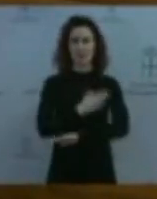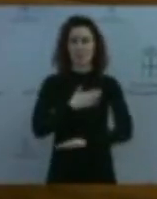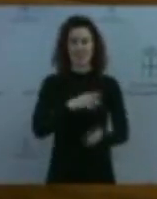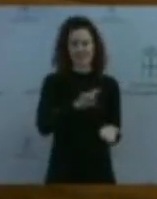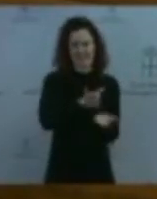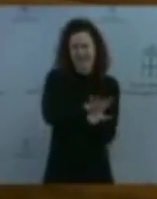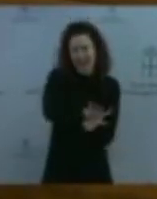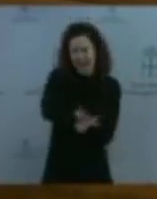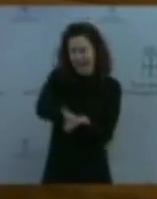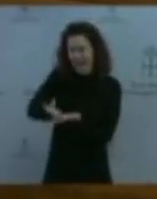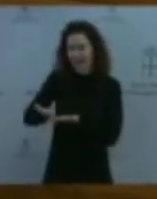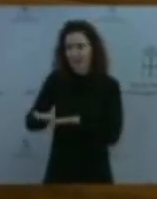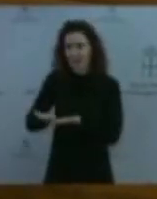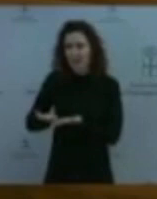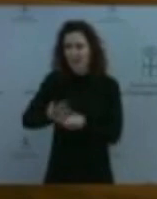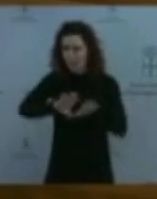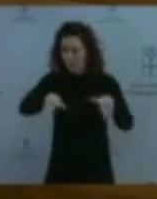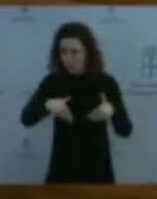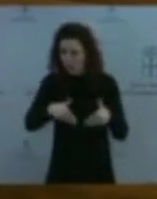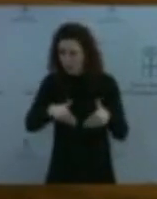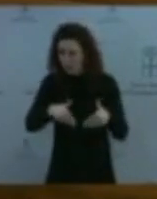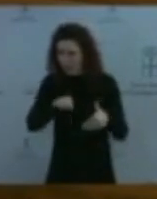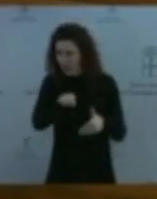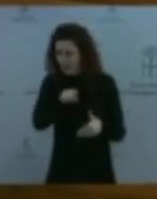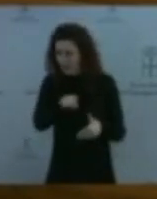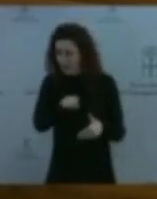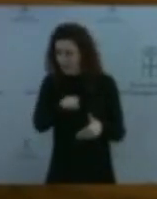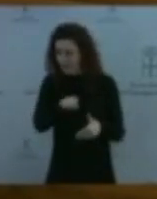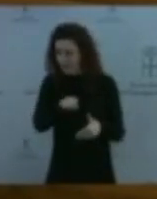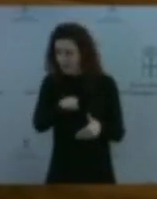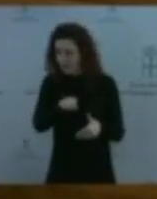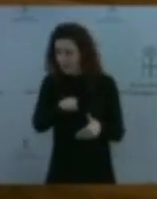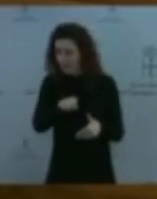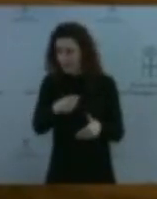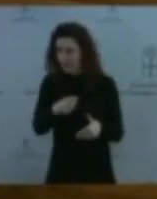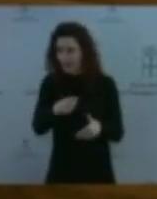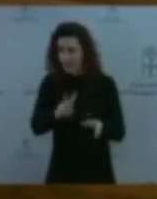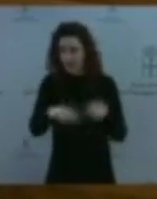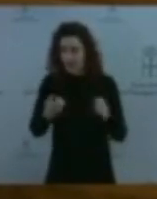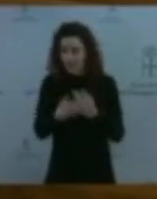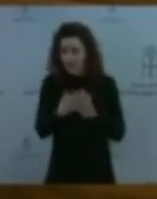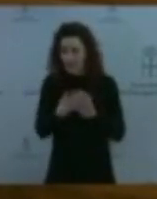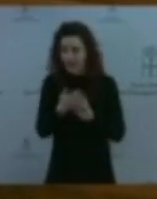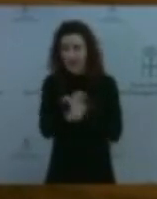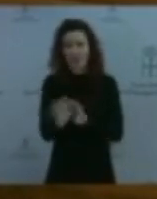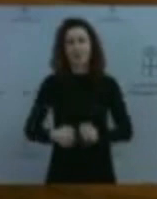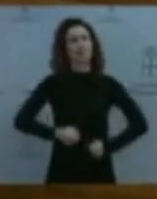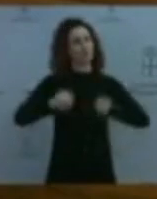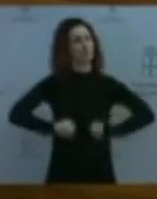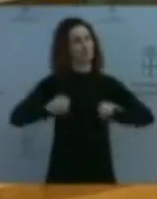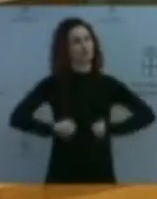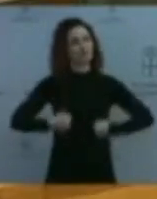alternativa? Es que usted no ha hablado de la reforma. Usted está empeñada en buscar el punto de vista de